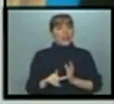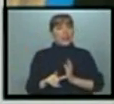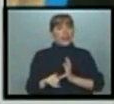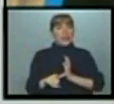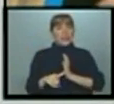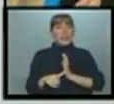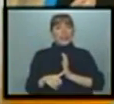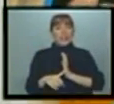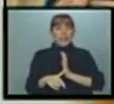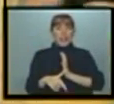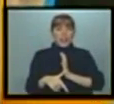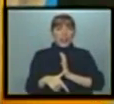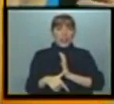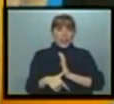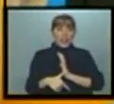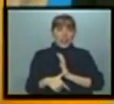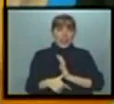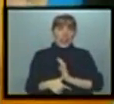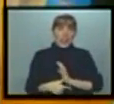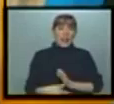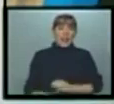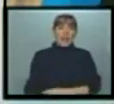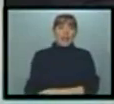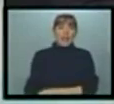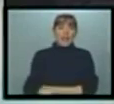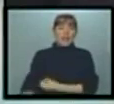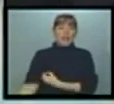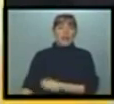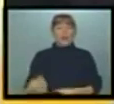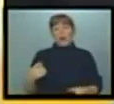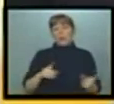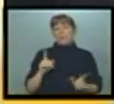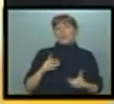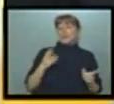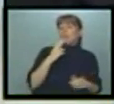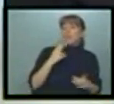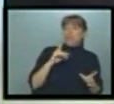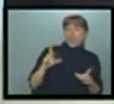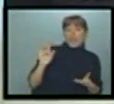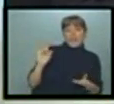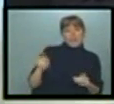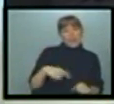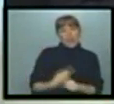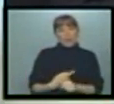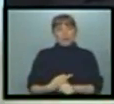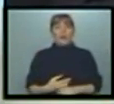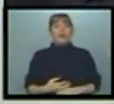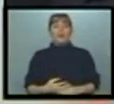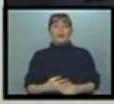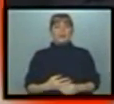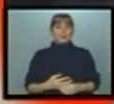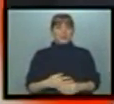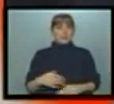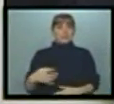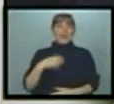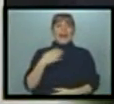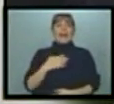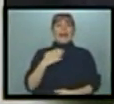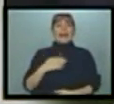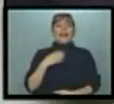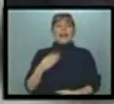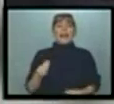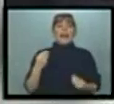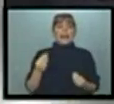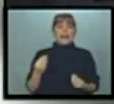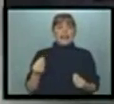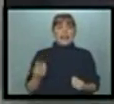no es que el fumador no quiera salir, muchas veces no puede. No, por supuesto. Y te cuento qué pasa con la industria. ¿A dónde está la queja principalmente de la industria? ¿A dónde apuntan?